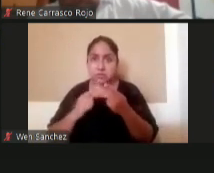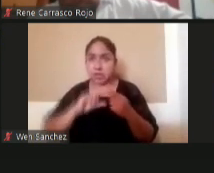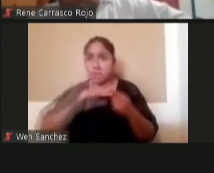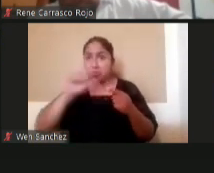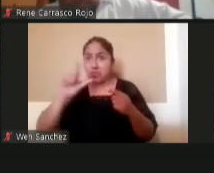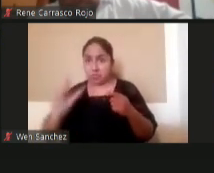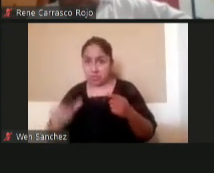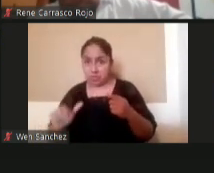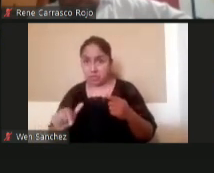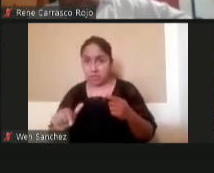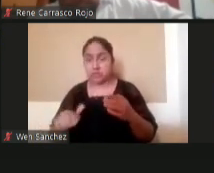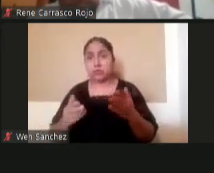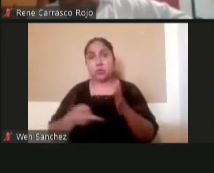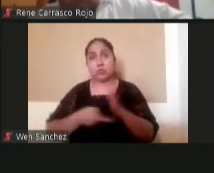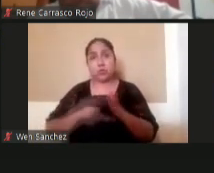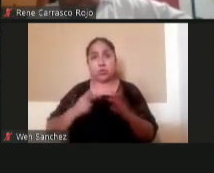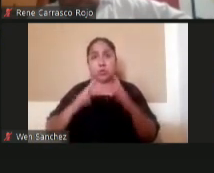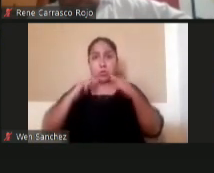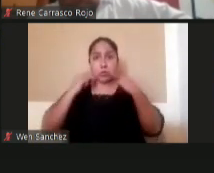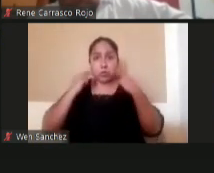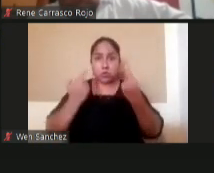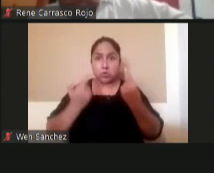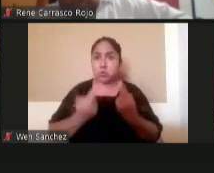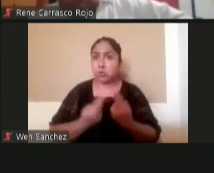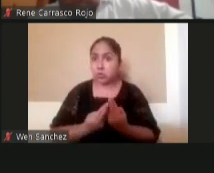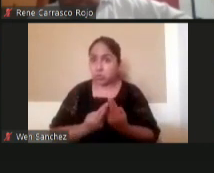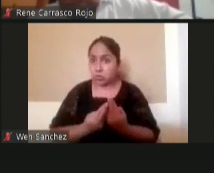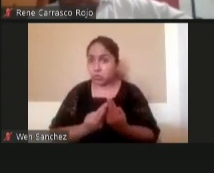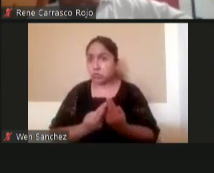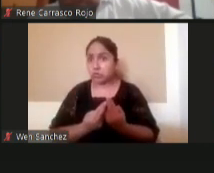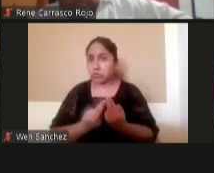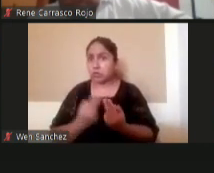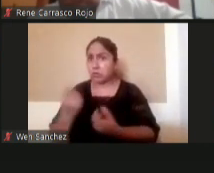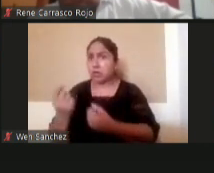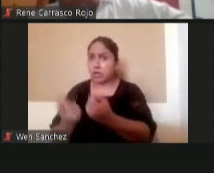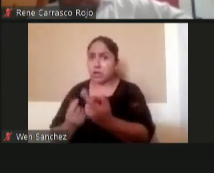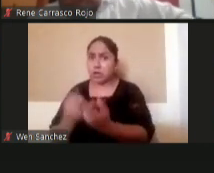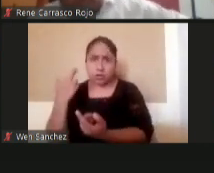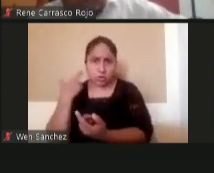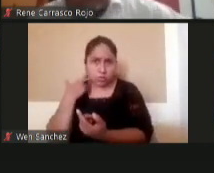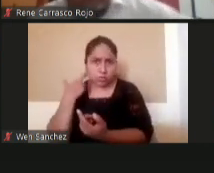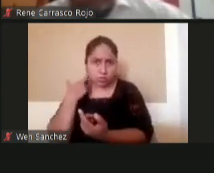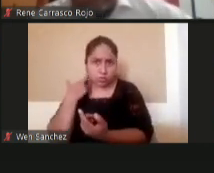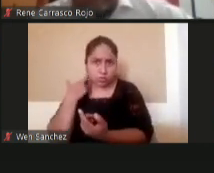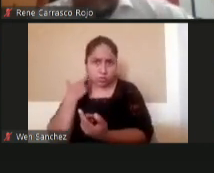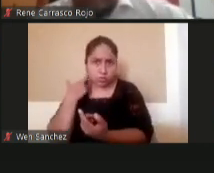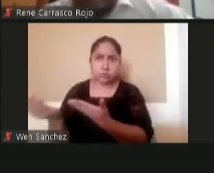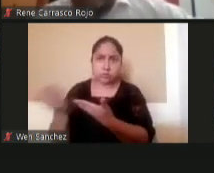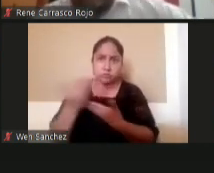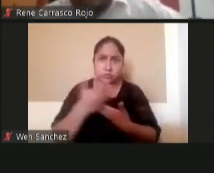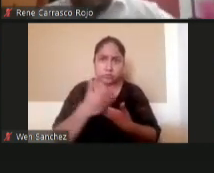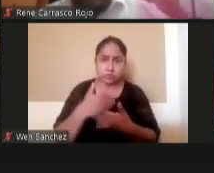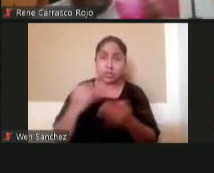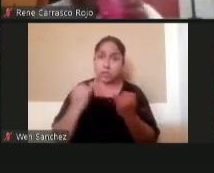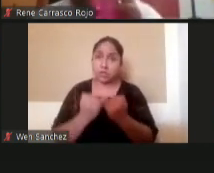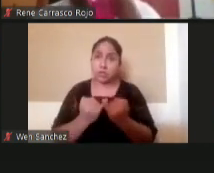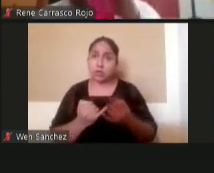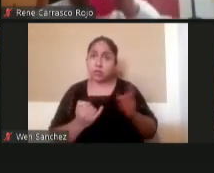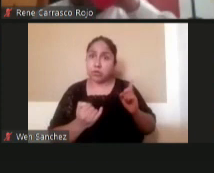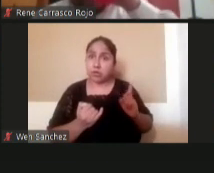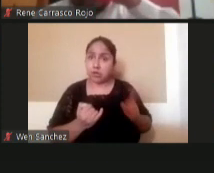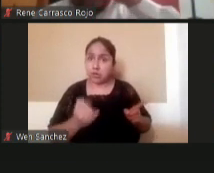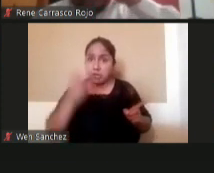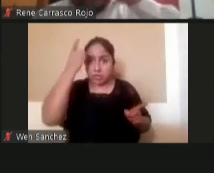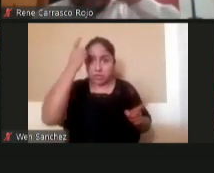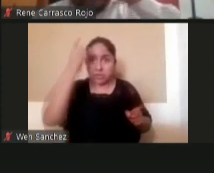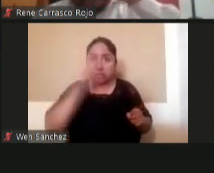presentes cerca de 3/4 partes de los miembros del Cabildo, en conjunto con el director de Servicios Públicos Municipales